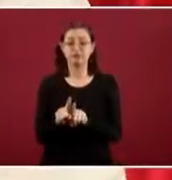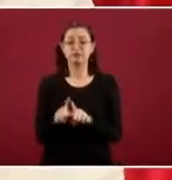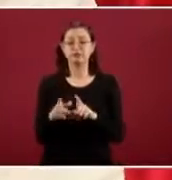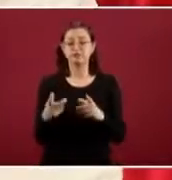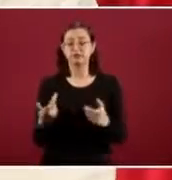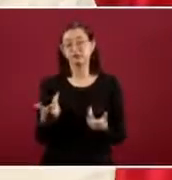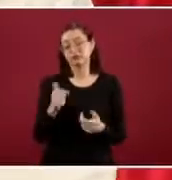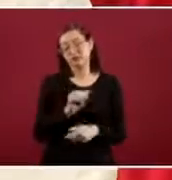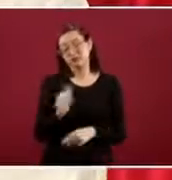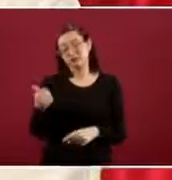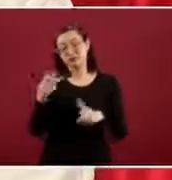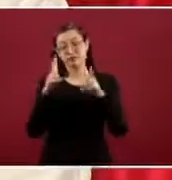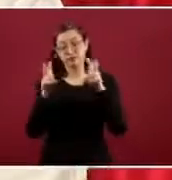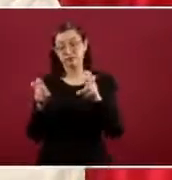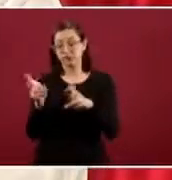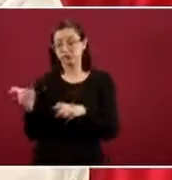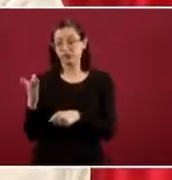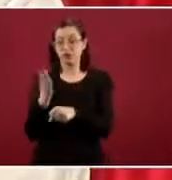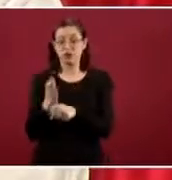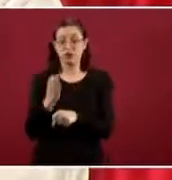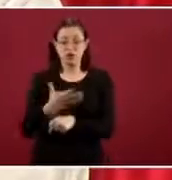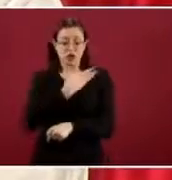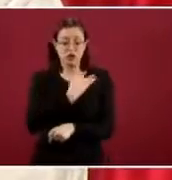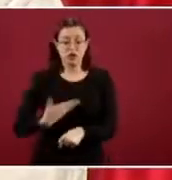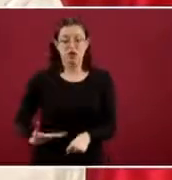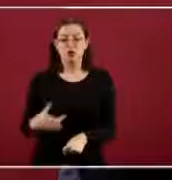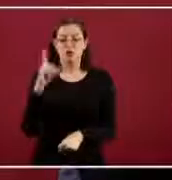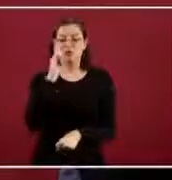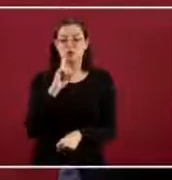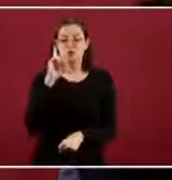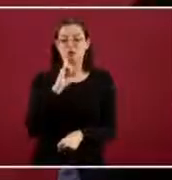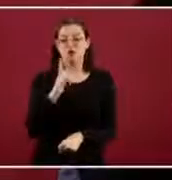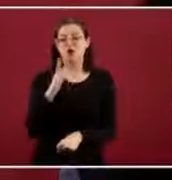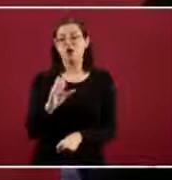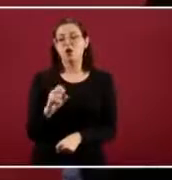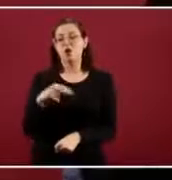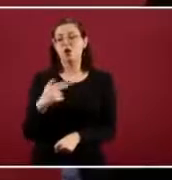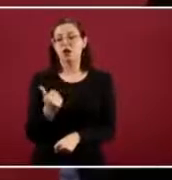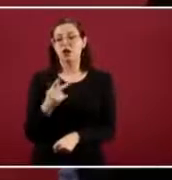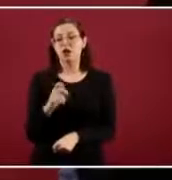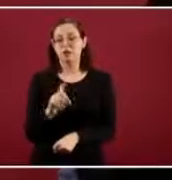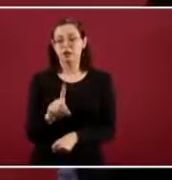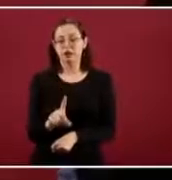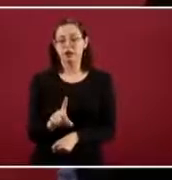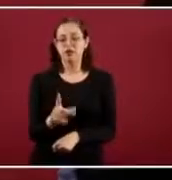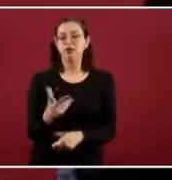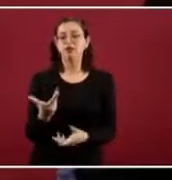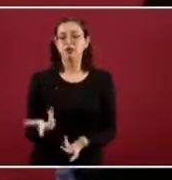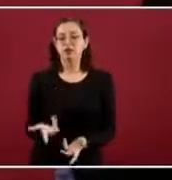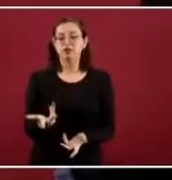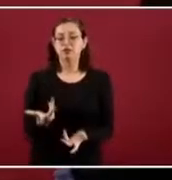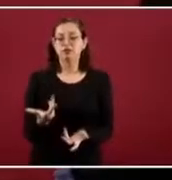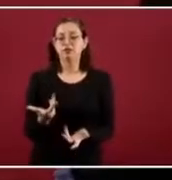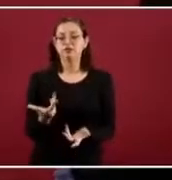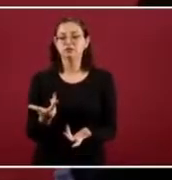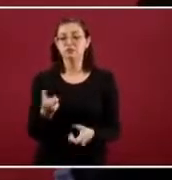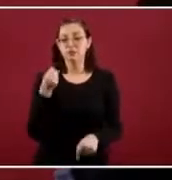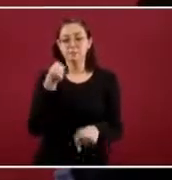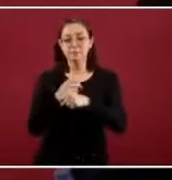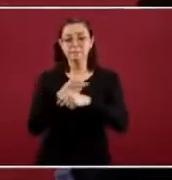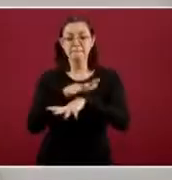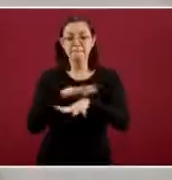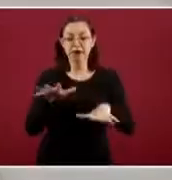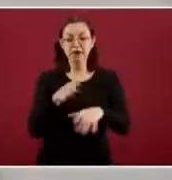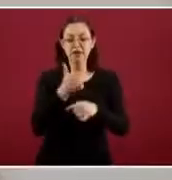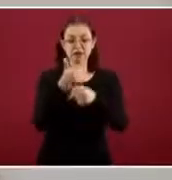hoy nos expuso la presidenta de CONAPRED, no todo mundo sufre los mismos impactos con la